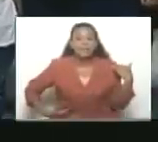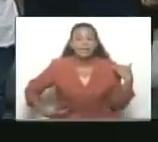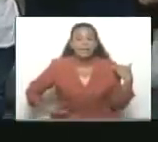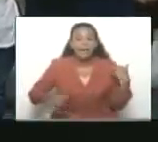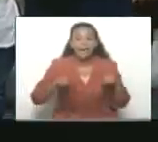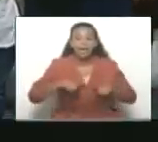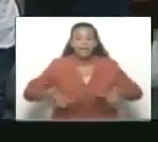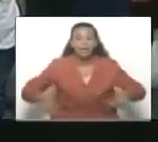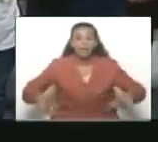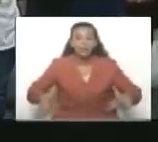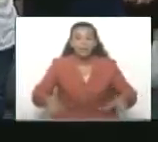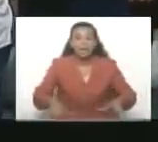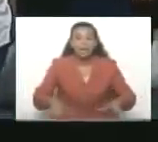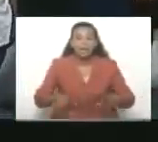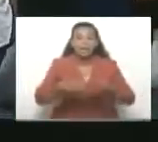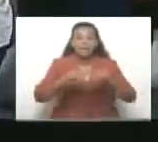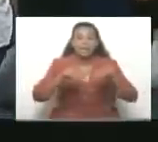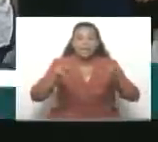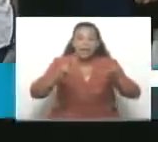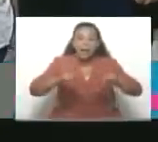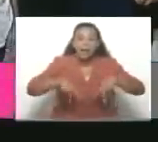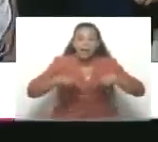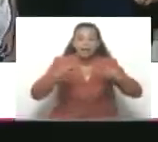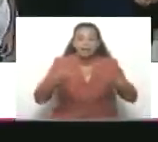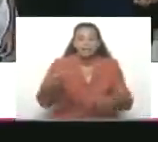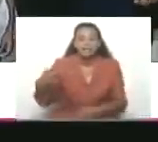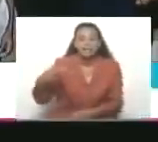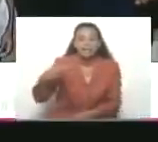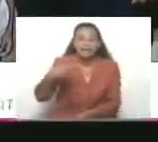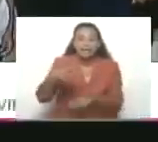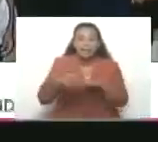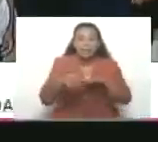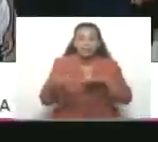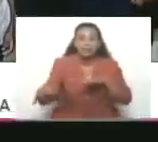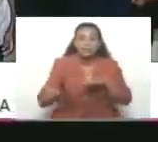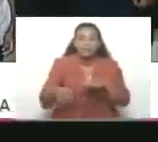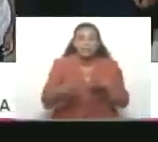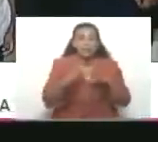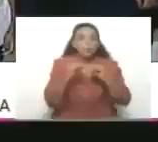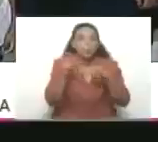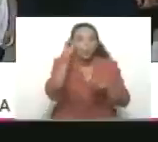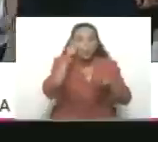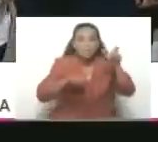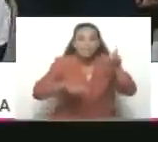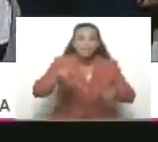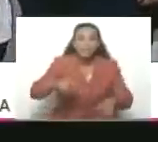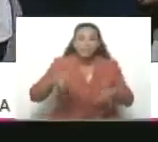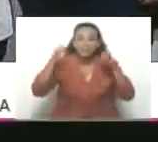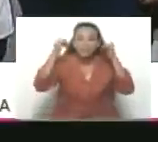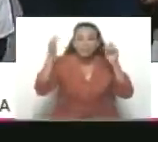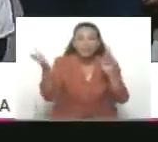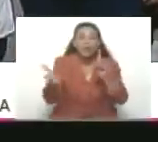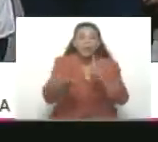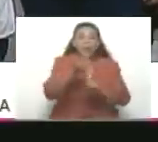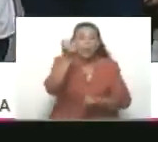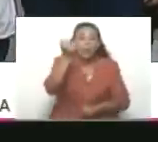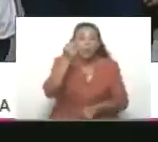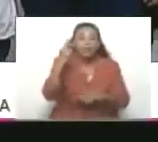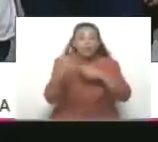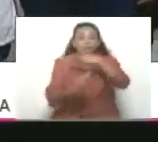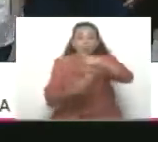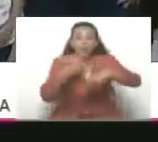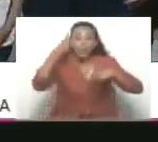desde acá la tierra del Renacer de tejerías hoy todo el pueblo celebra los logros de la